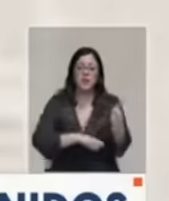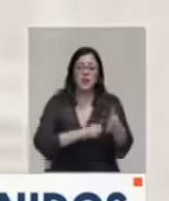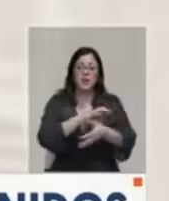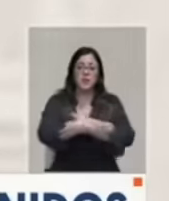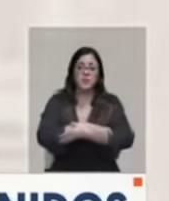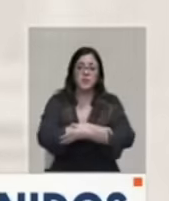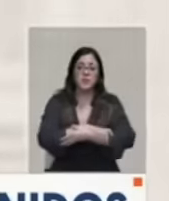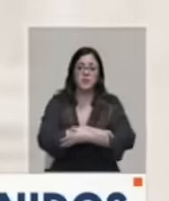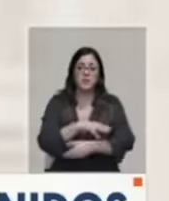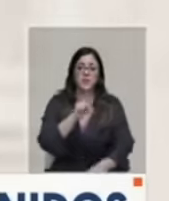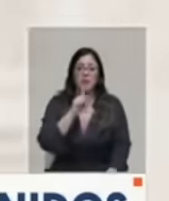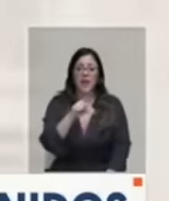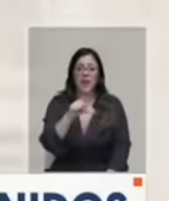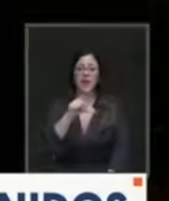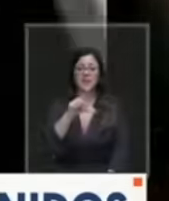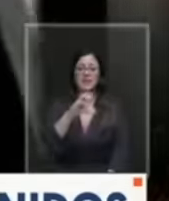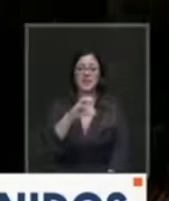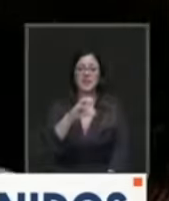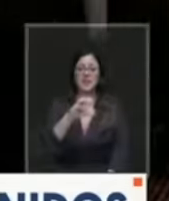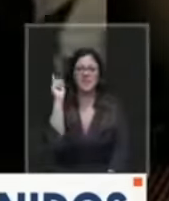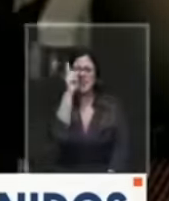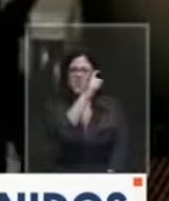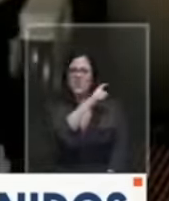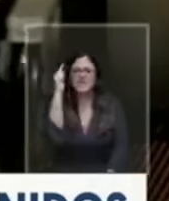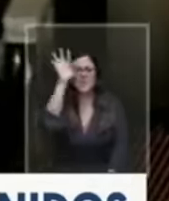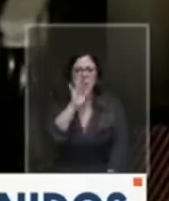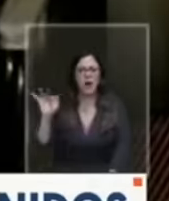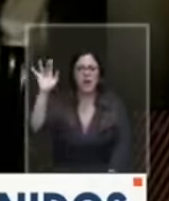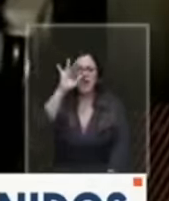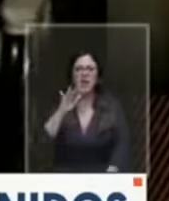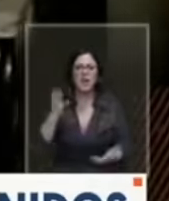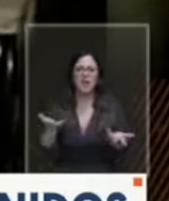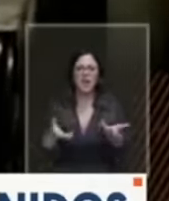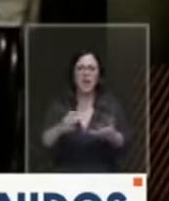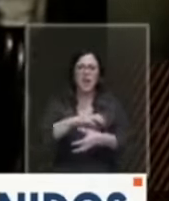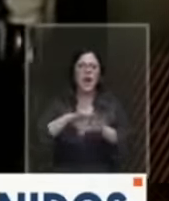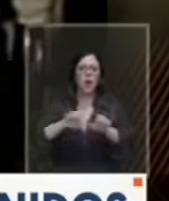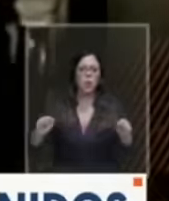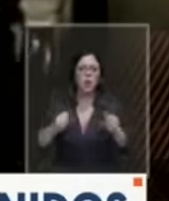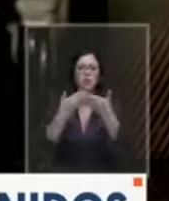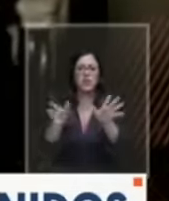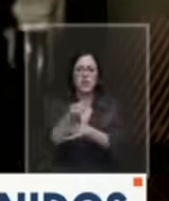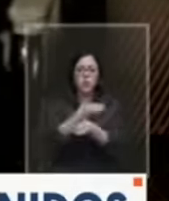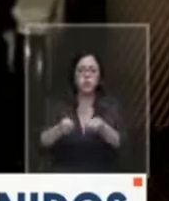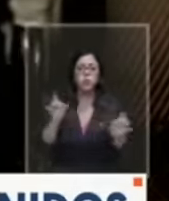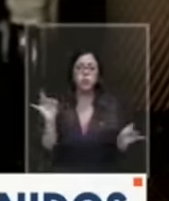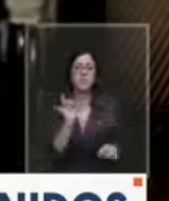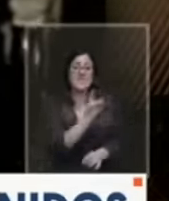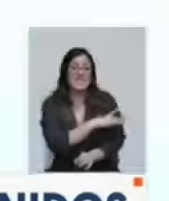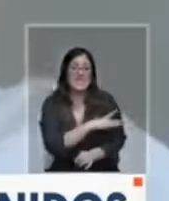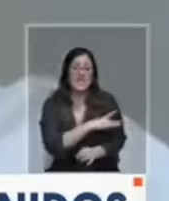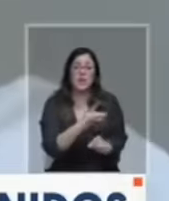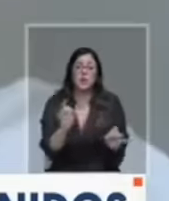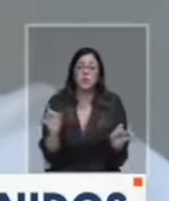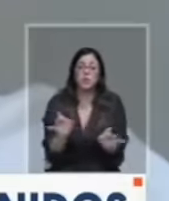libre comercio difícil imaginar el destino del tratado de libre comercio con Estados Unidos si chile llega a votar en contra de la